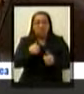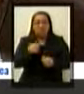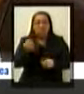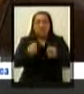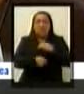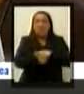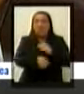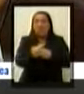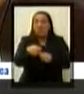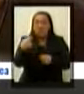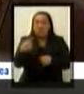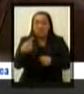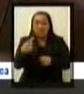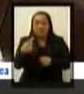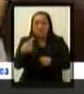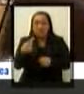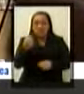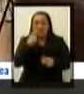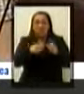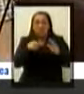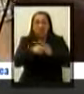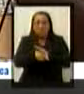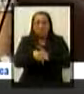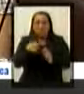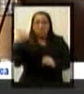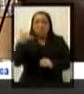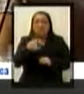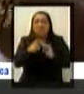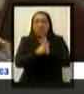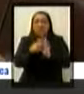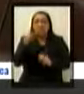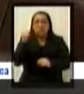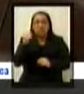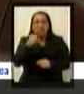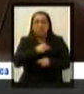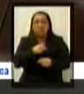narcotraficantes, de genocidas y de violadores de derechos humanos. Muchas gracias, señor.